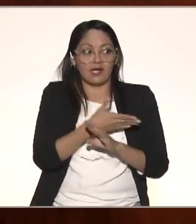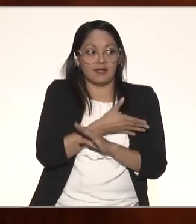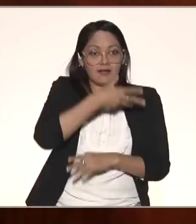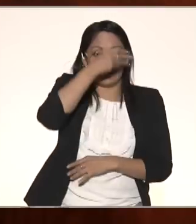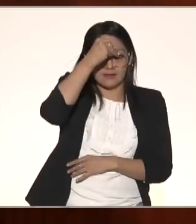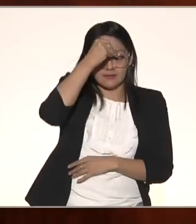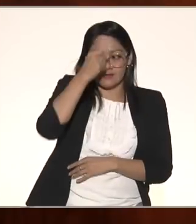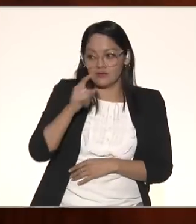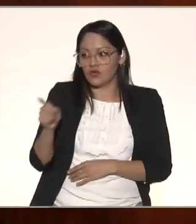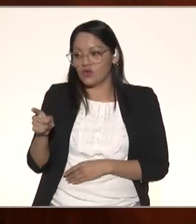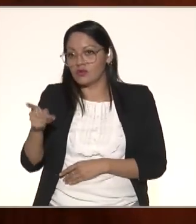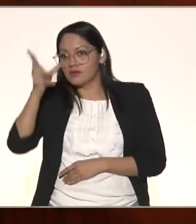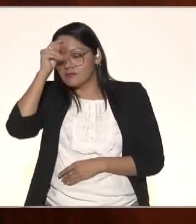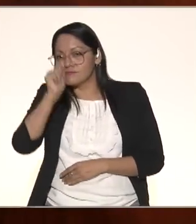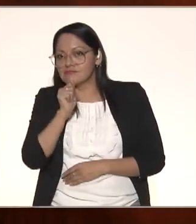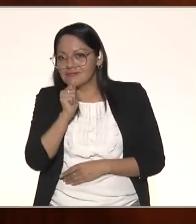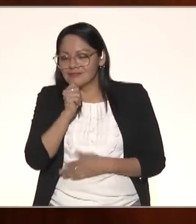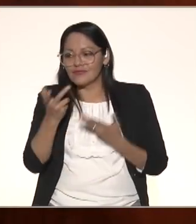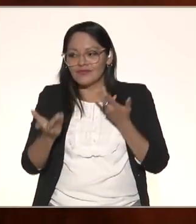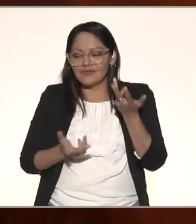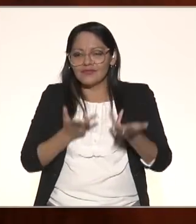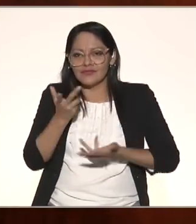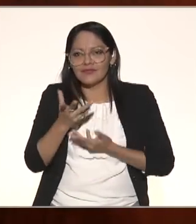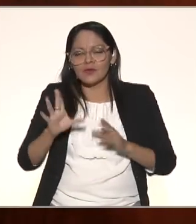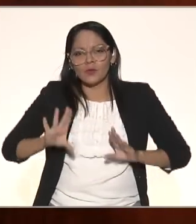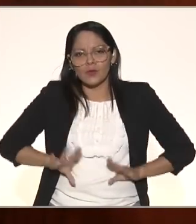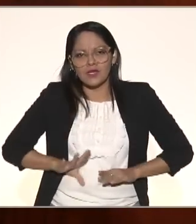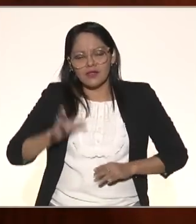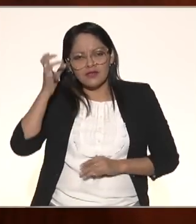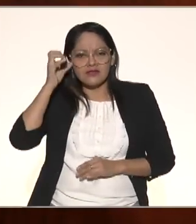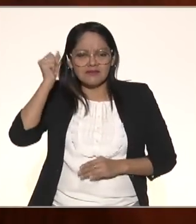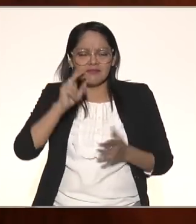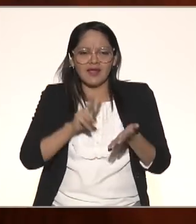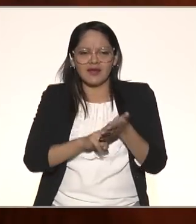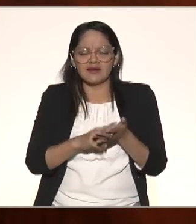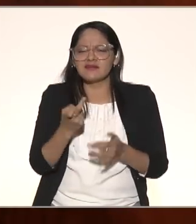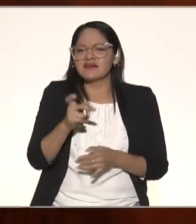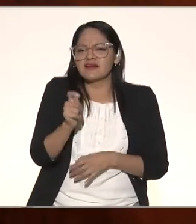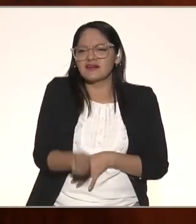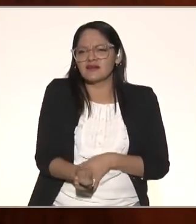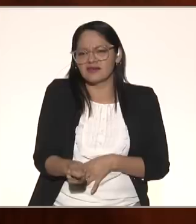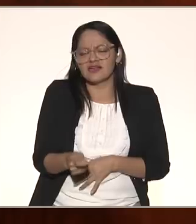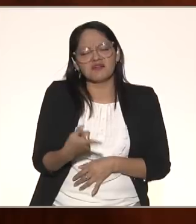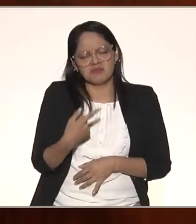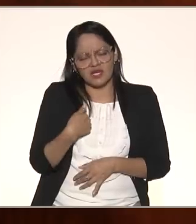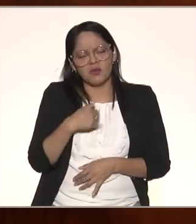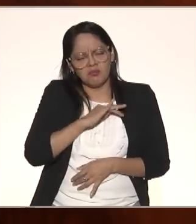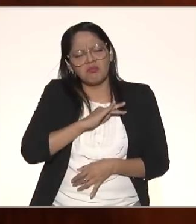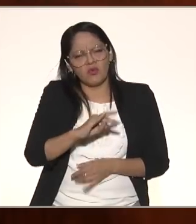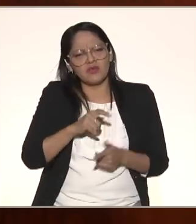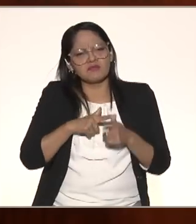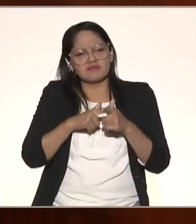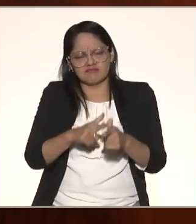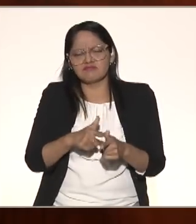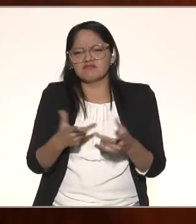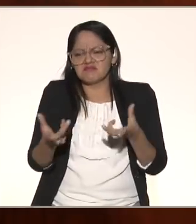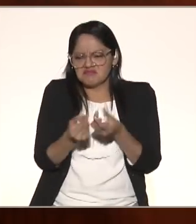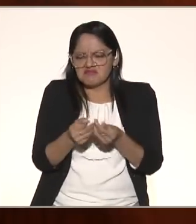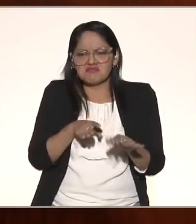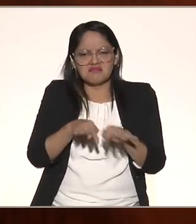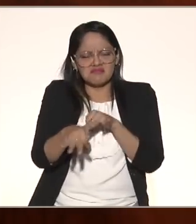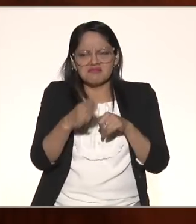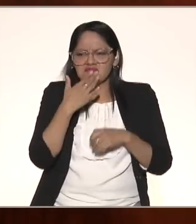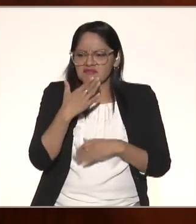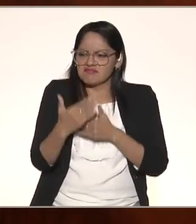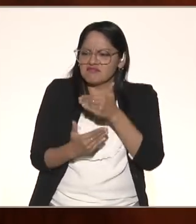el mismo instante conceptos con respecto a los valores, pero bueno, no significa que no los podamos ir también trabajando y que se vayan